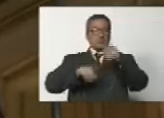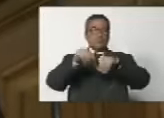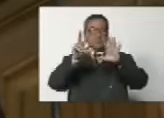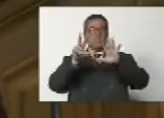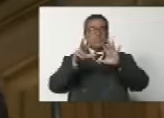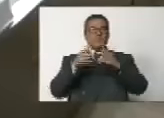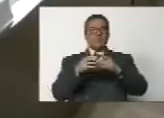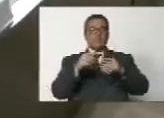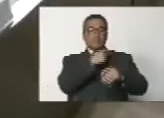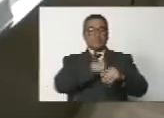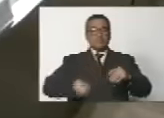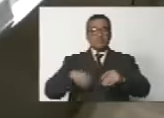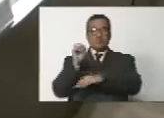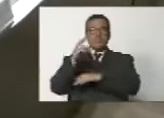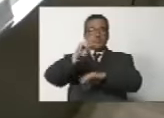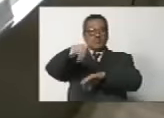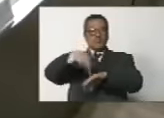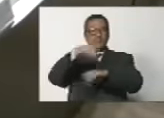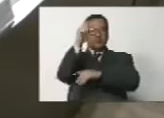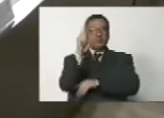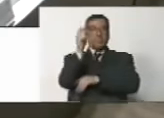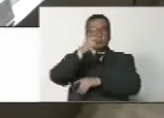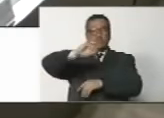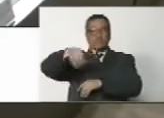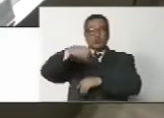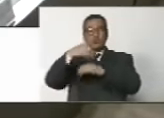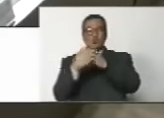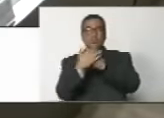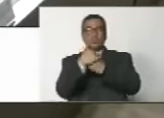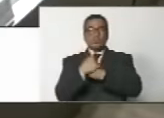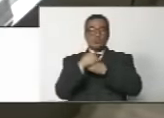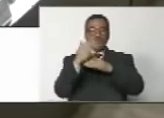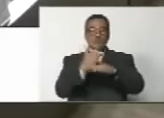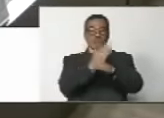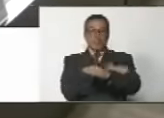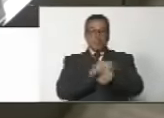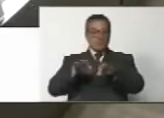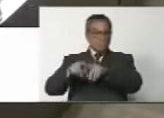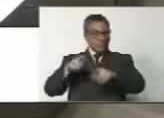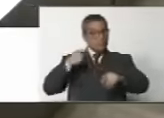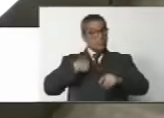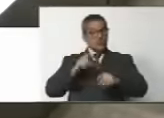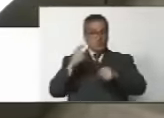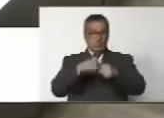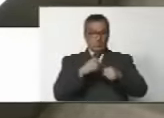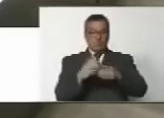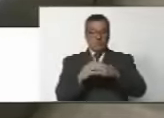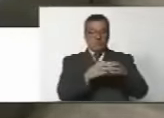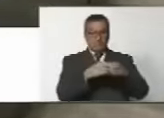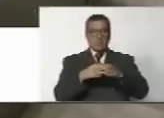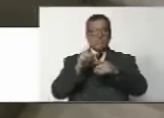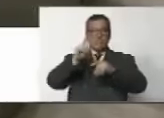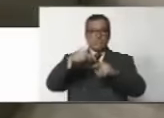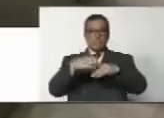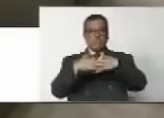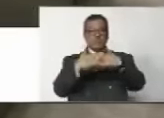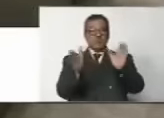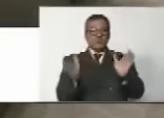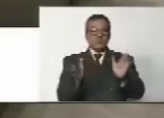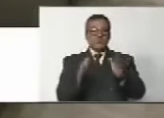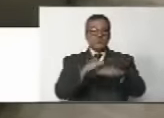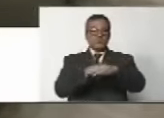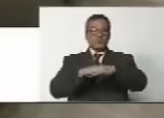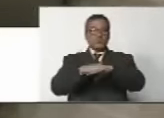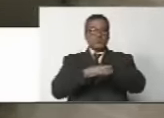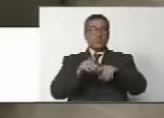18. El presidente de la Asamblea Nacional, diputado Jorge Rodríguez Gómez, previo anuncio de secretaría de la existencia del quórum reglamentario, abrió la sesión ordinaria.